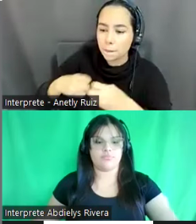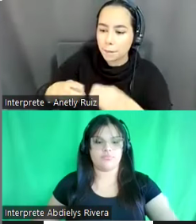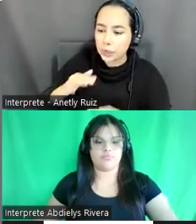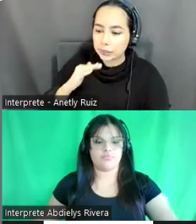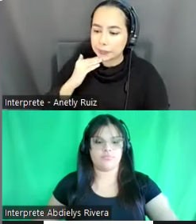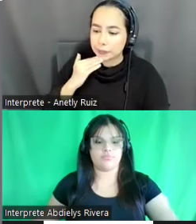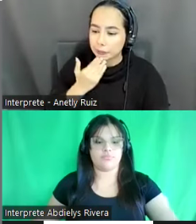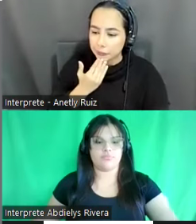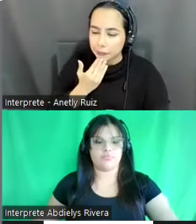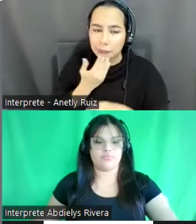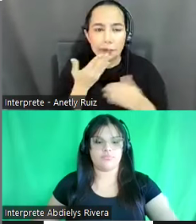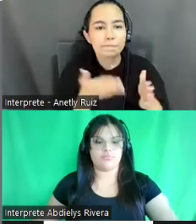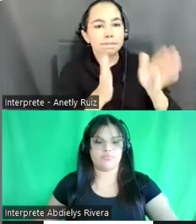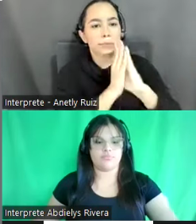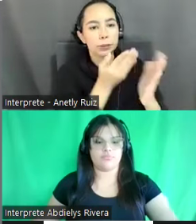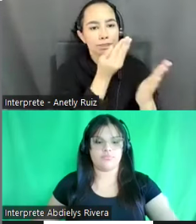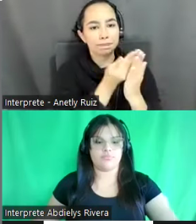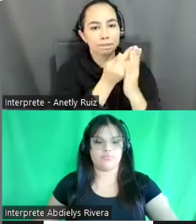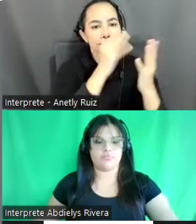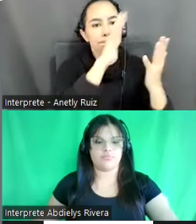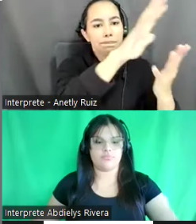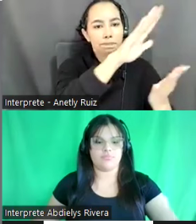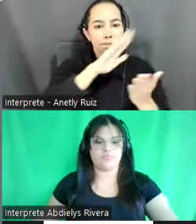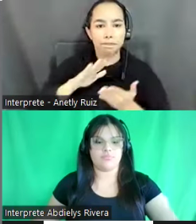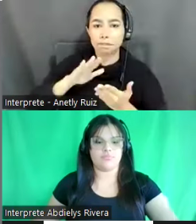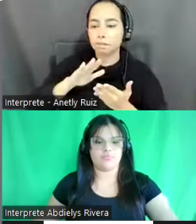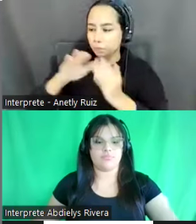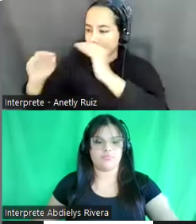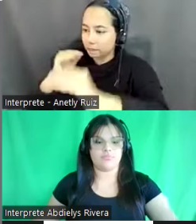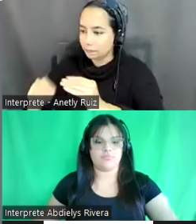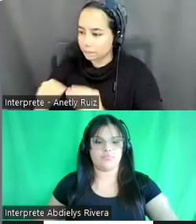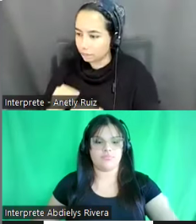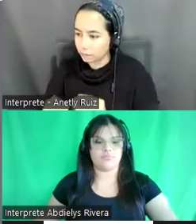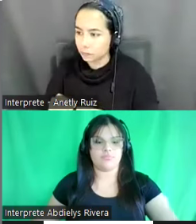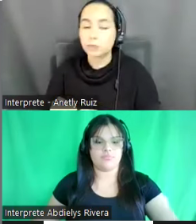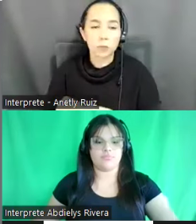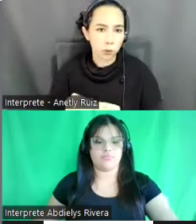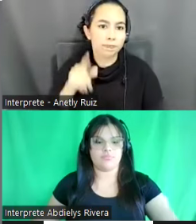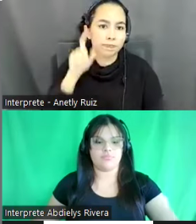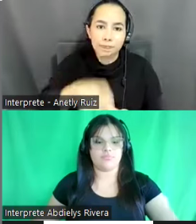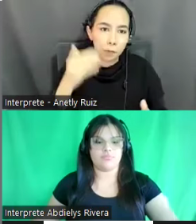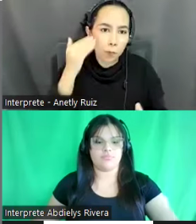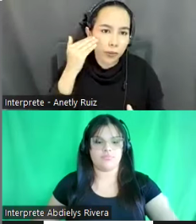recursos adicionales para poder trabajar iniciativas como esta. Así es que estoy de acuerdo, ¿verdad?, con Yulisa.